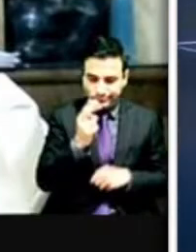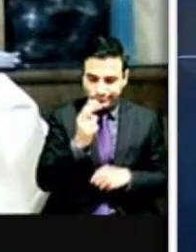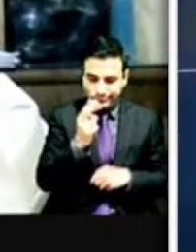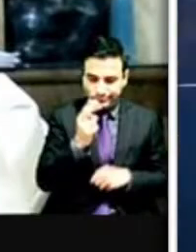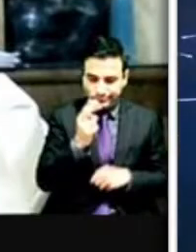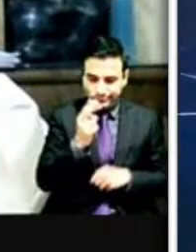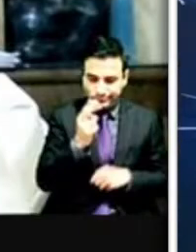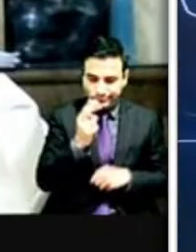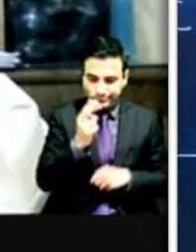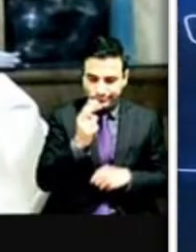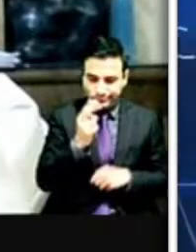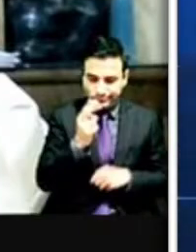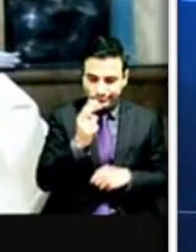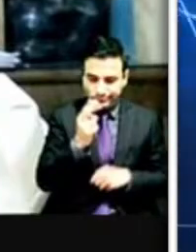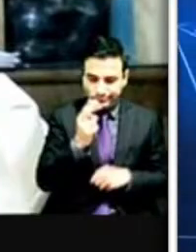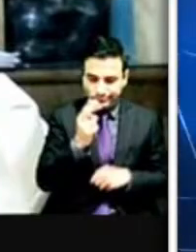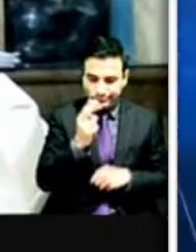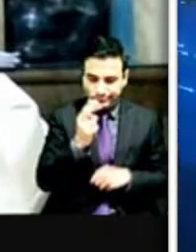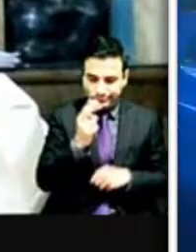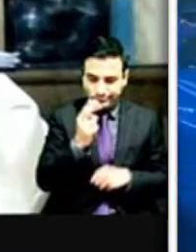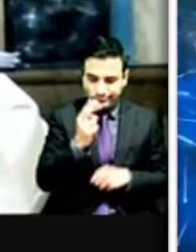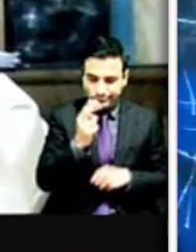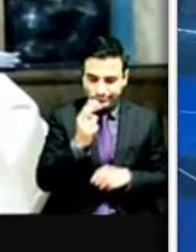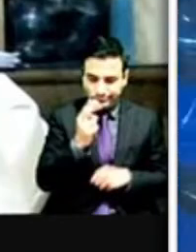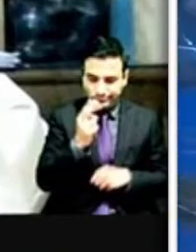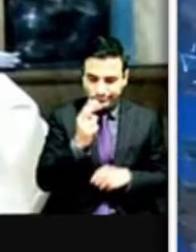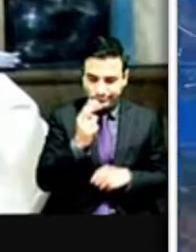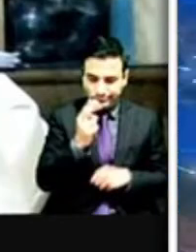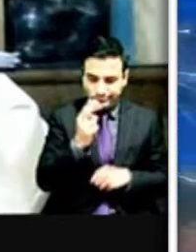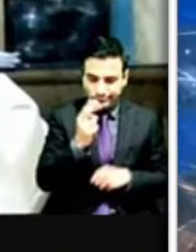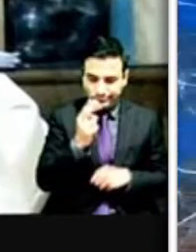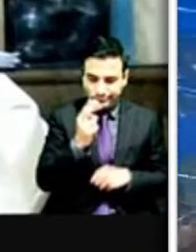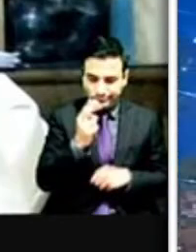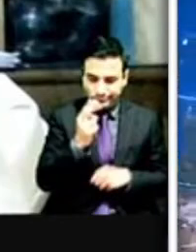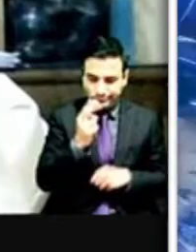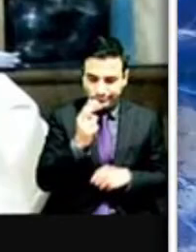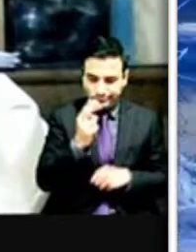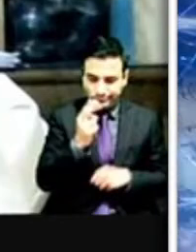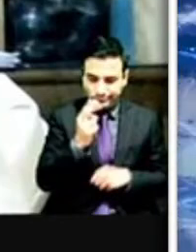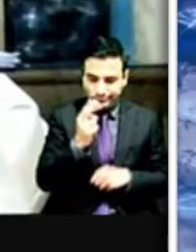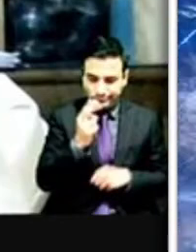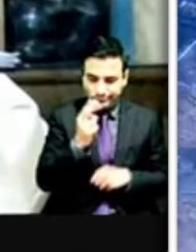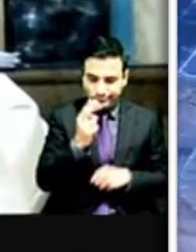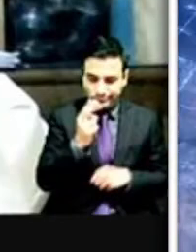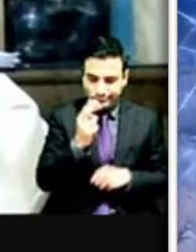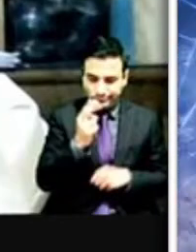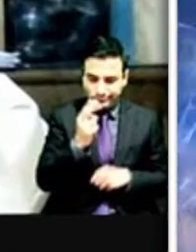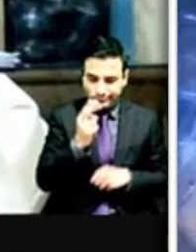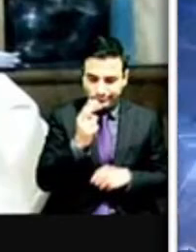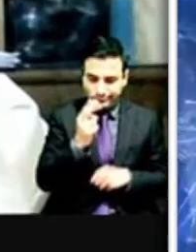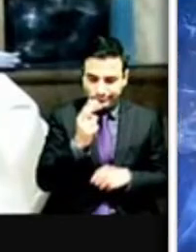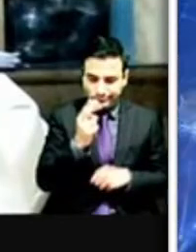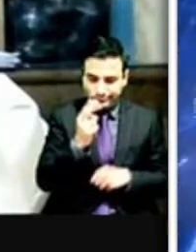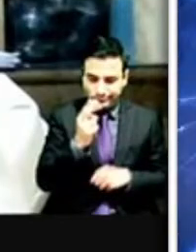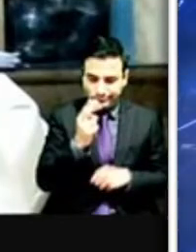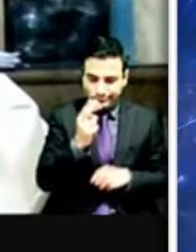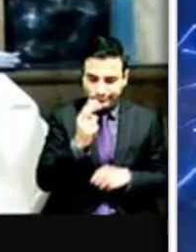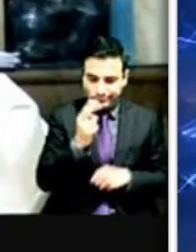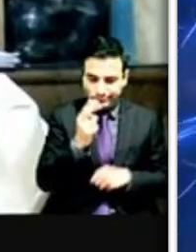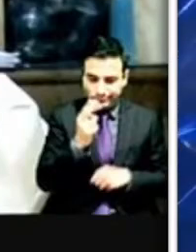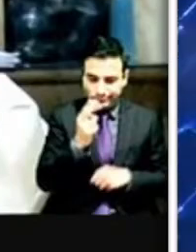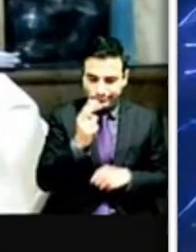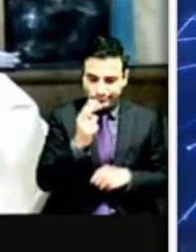quiere decir que se va a hacer mal, que se va a hacer falta de seguridad, que no va a haber calidad en este proceso de revocación de